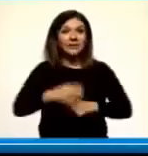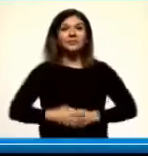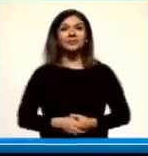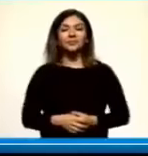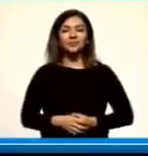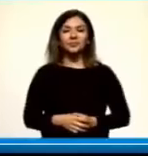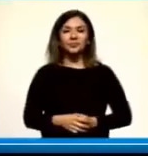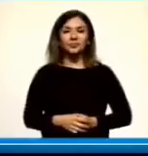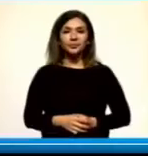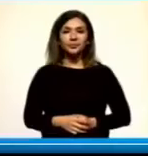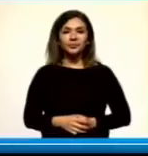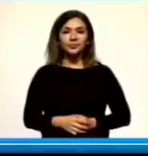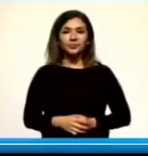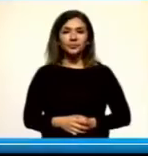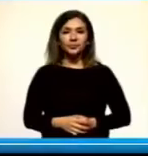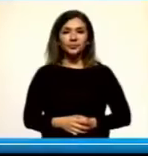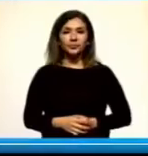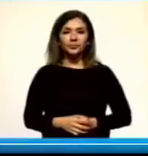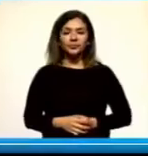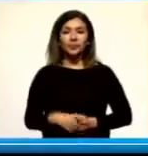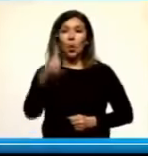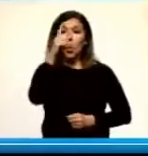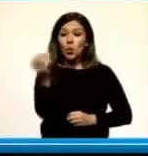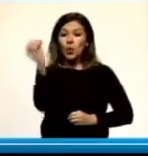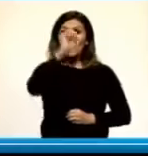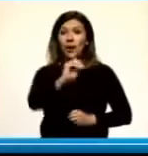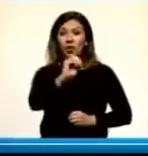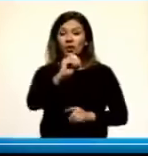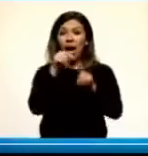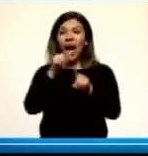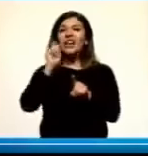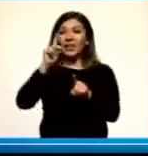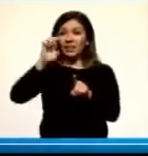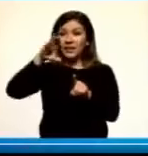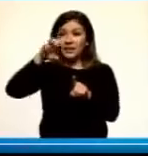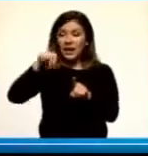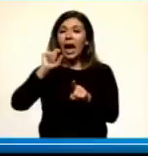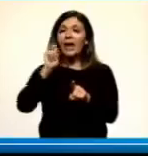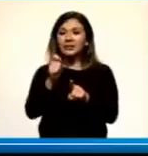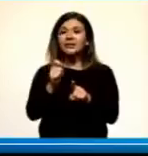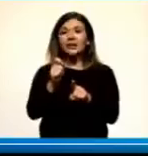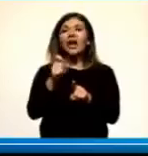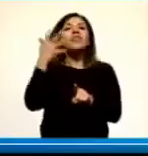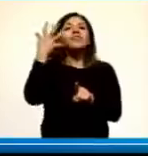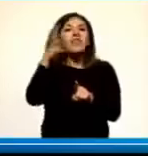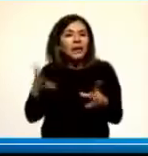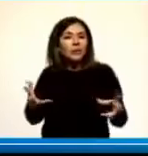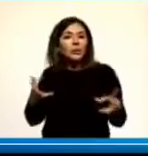si tengo una pelotita en las decenas, equivalen a 10 unidades.